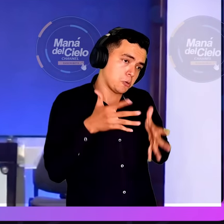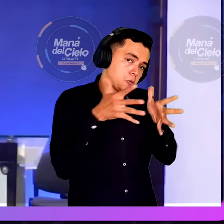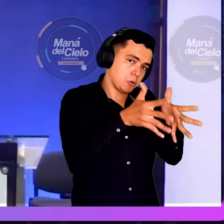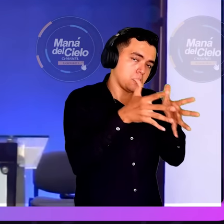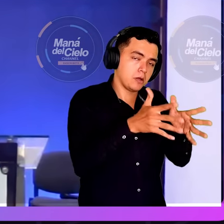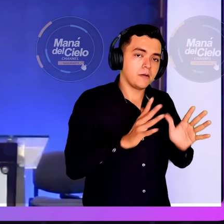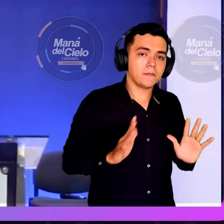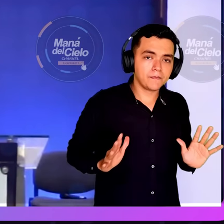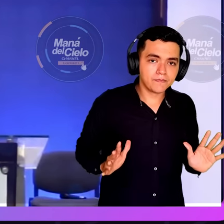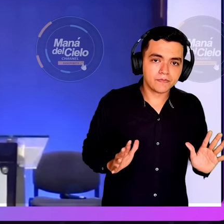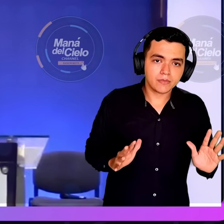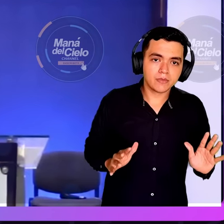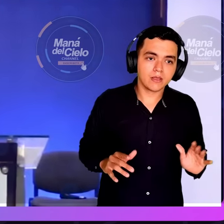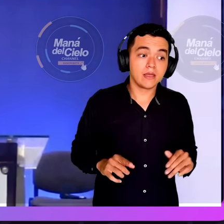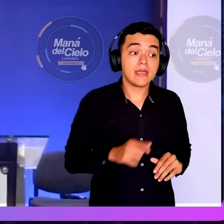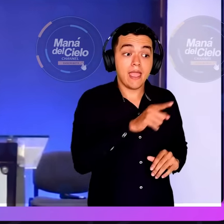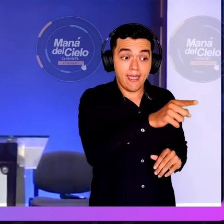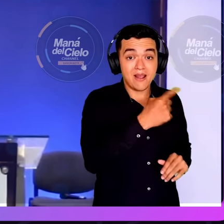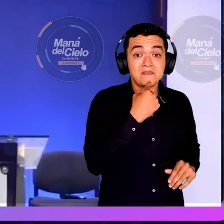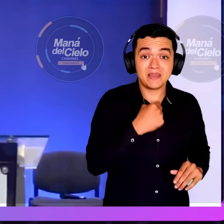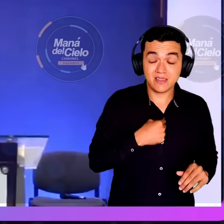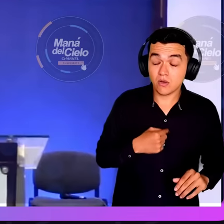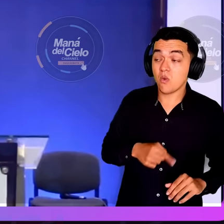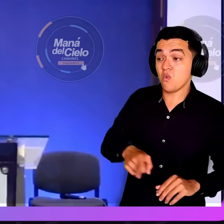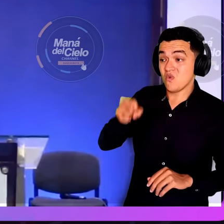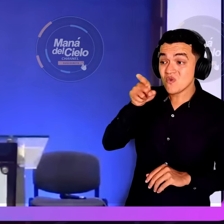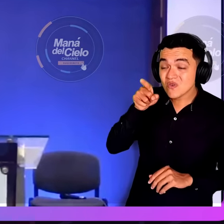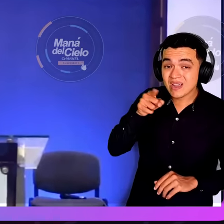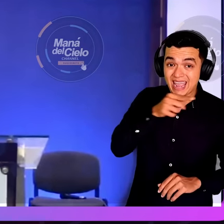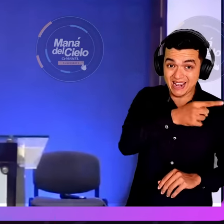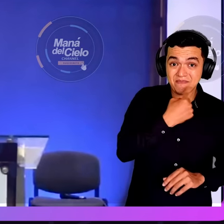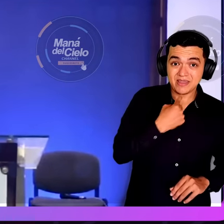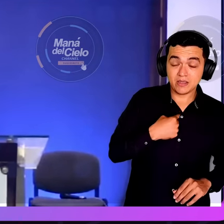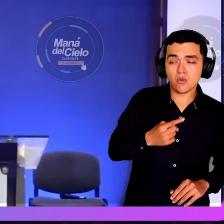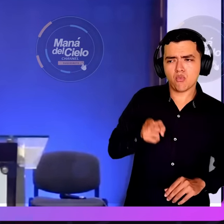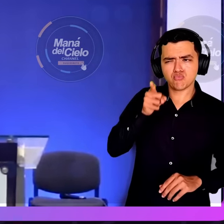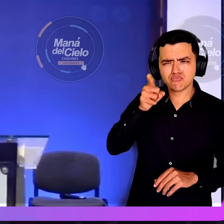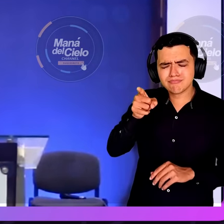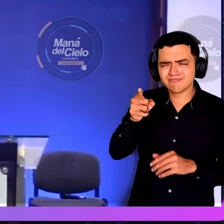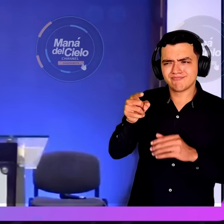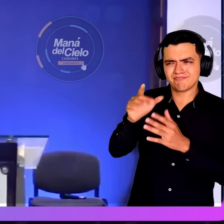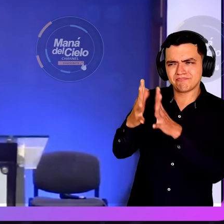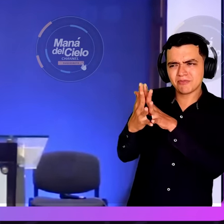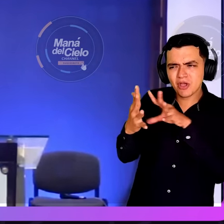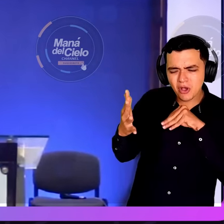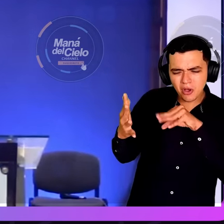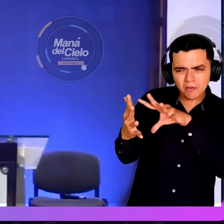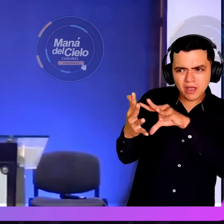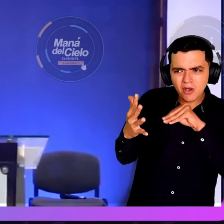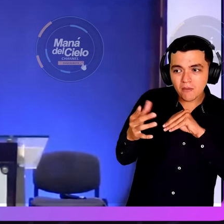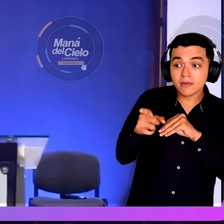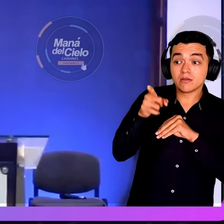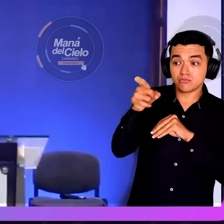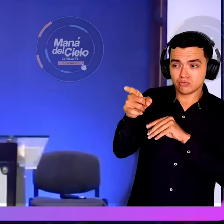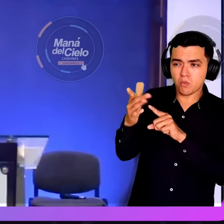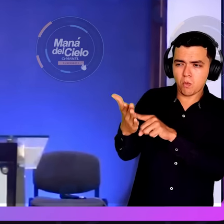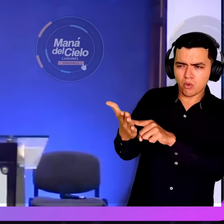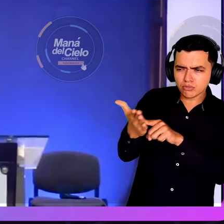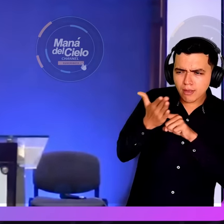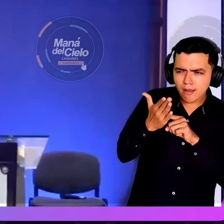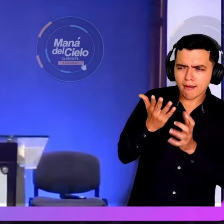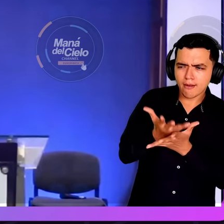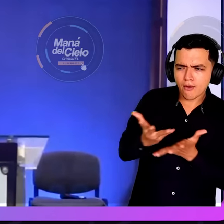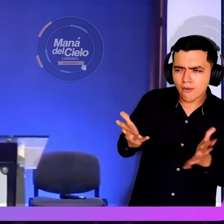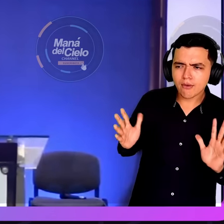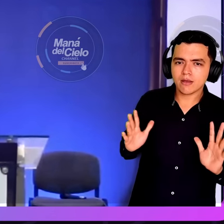prudente, muy. Él lo conoce porque fue su pastor, muy allá, pero Él por dentro es una cosa impresionante, de